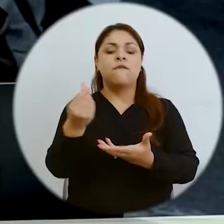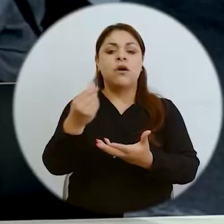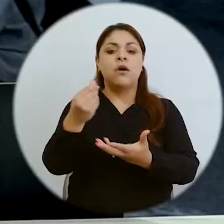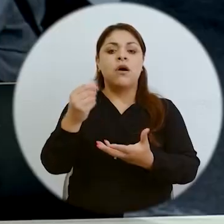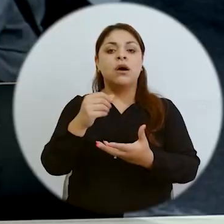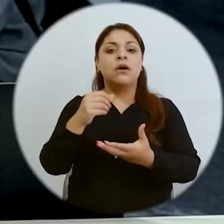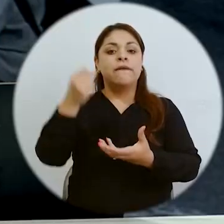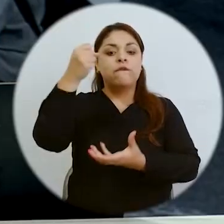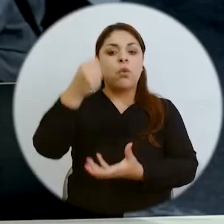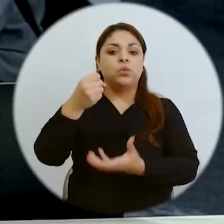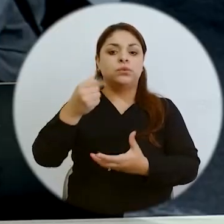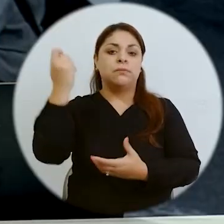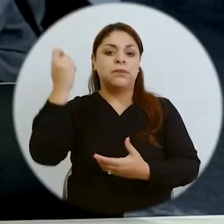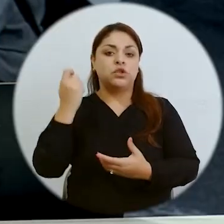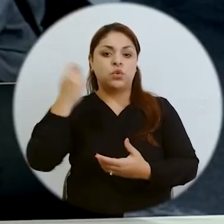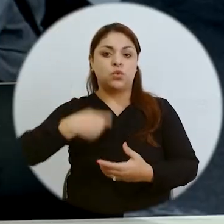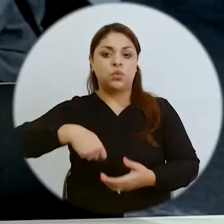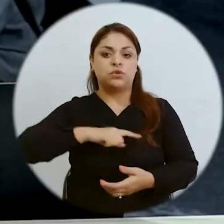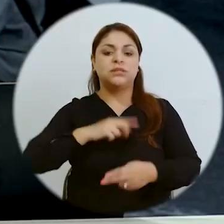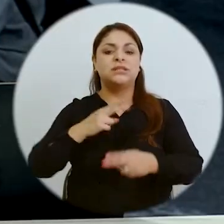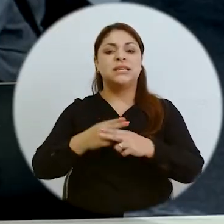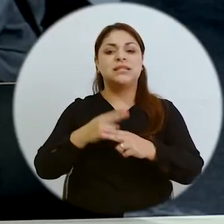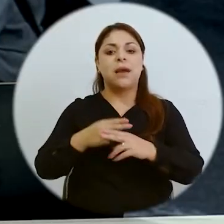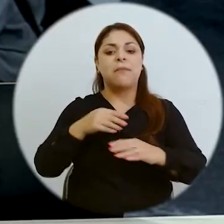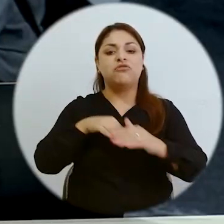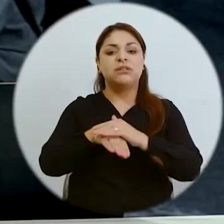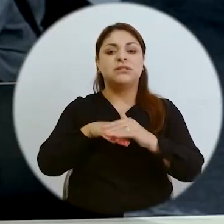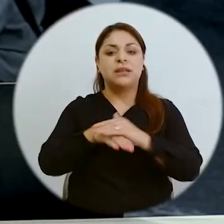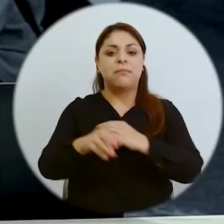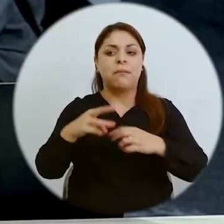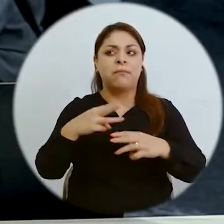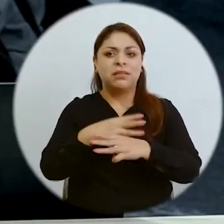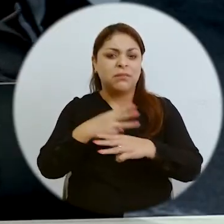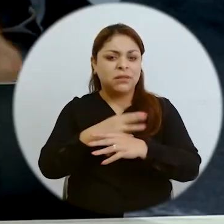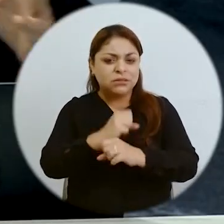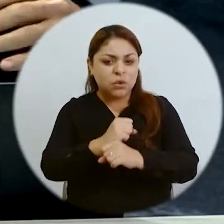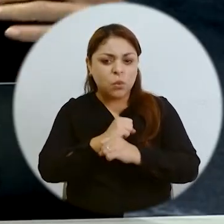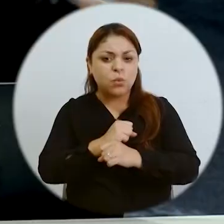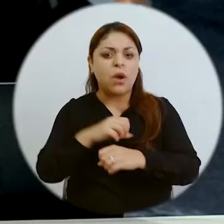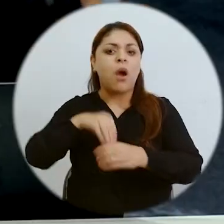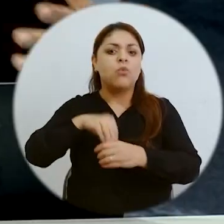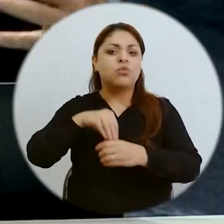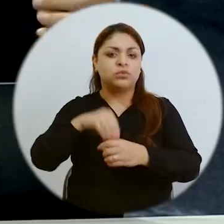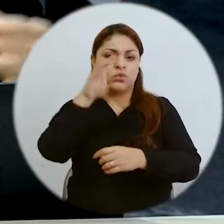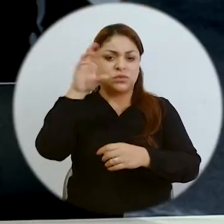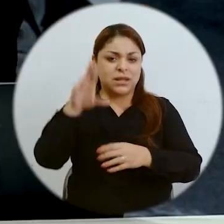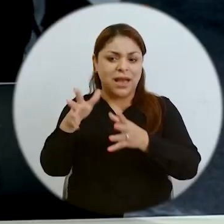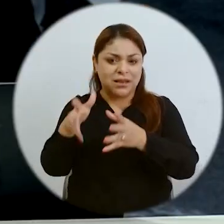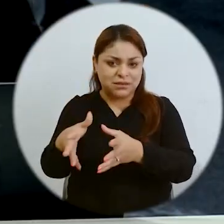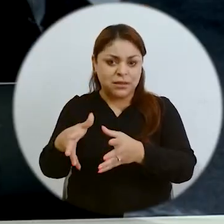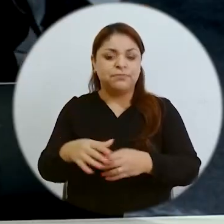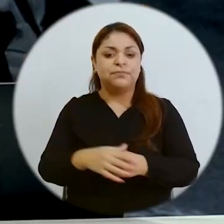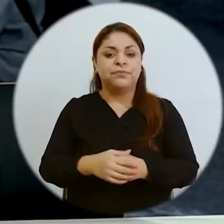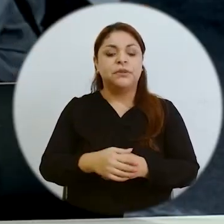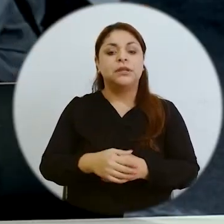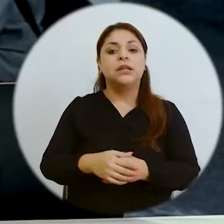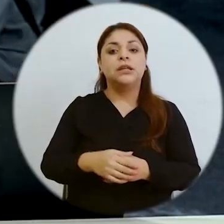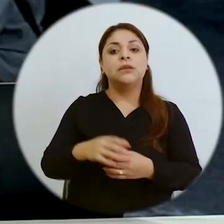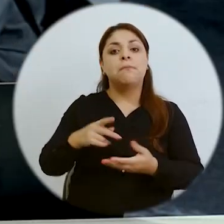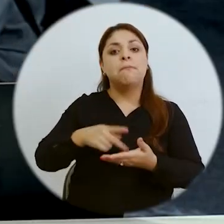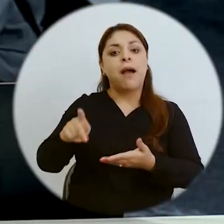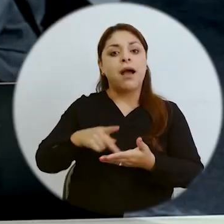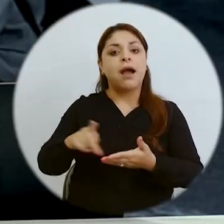El dinero que presta el sistema financiero no le pertenece al sistema financiero. No es de los banqueros, sino que es dinero